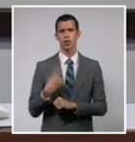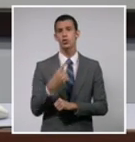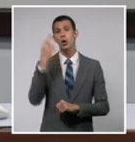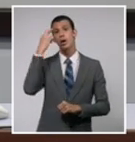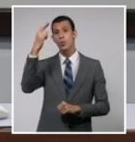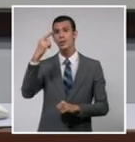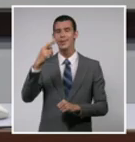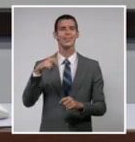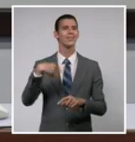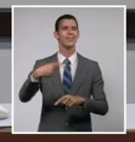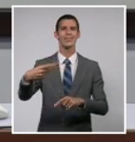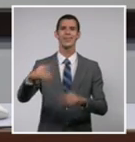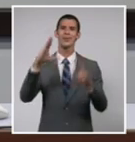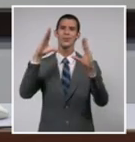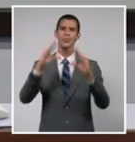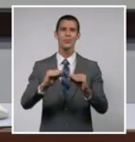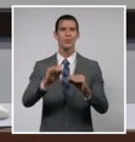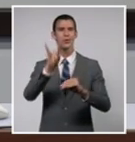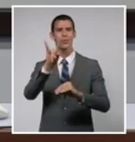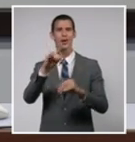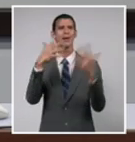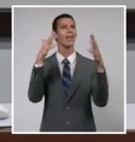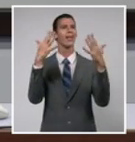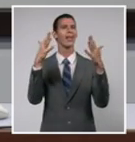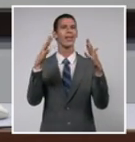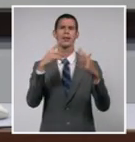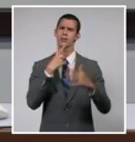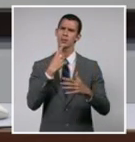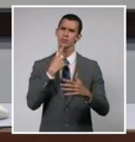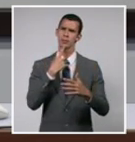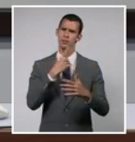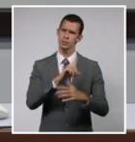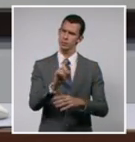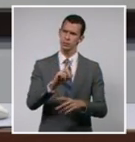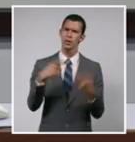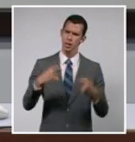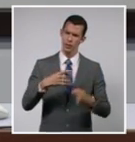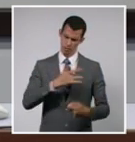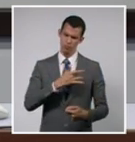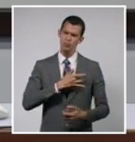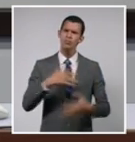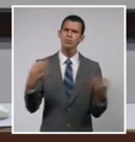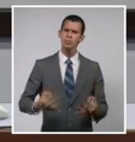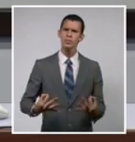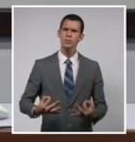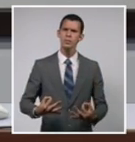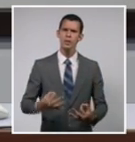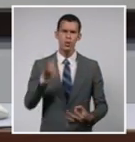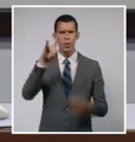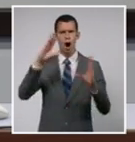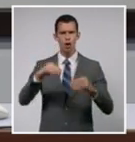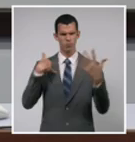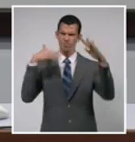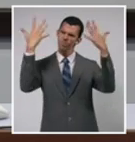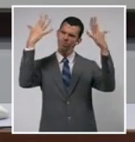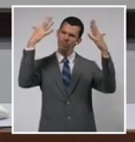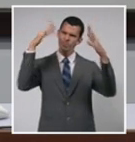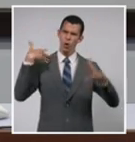estamos haciendo como un sentimiento de reconocimiento y como una convicción, entonces también trabajemos todos los días